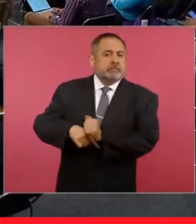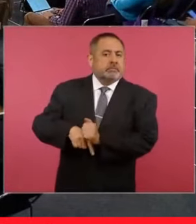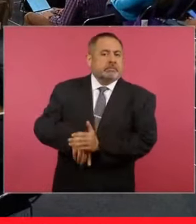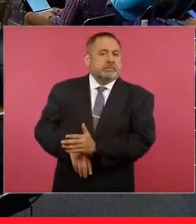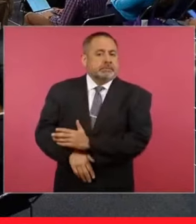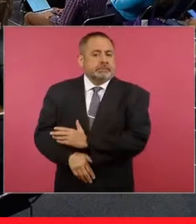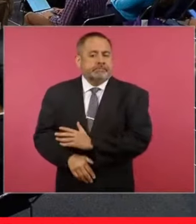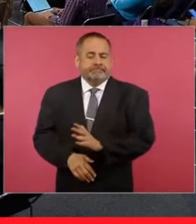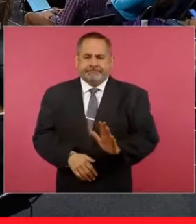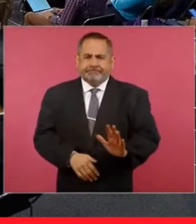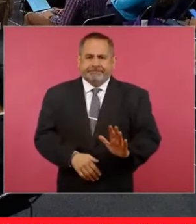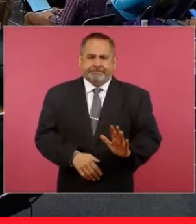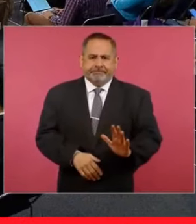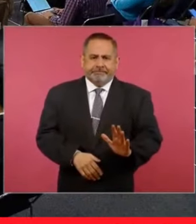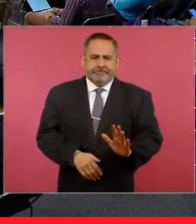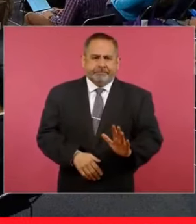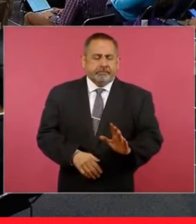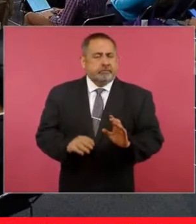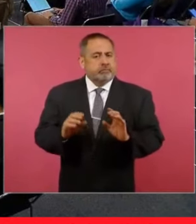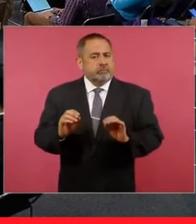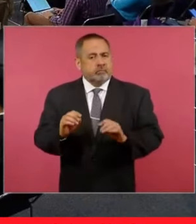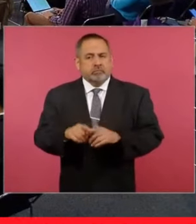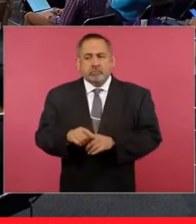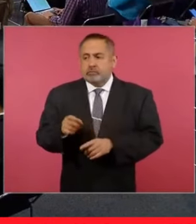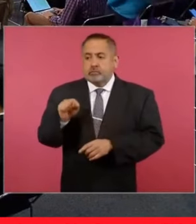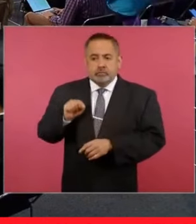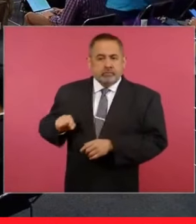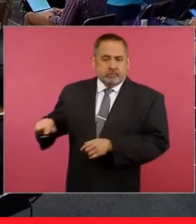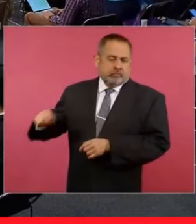oculta o las civilizaciones